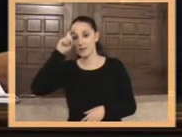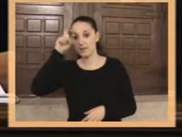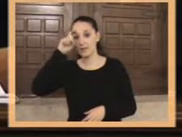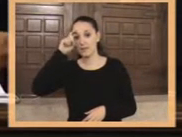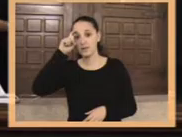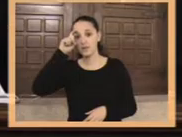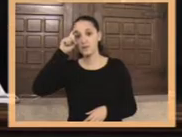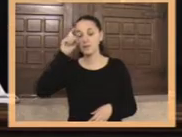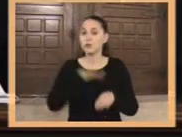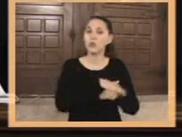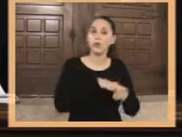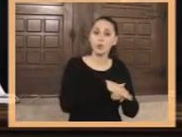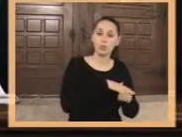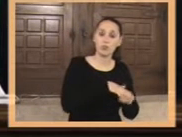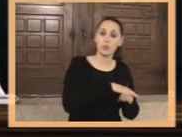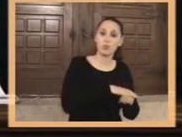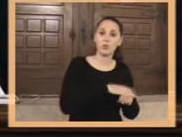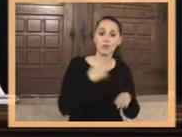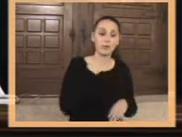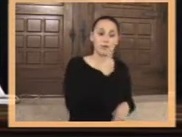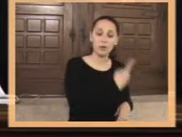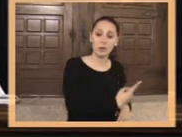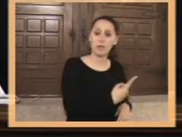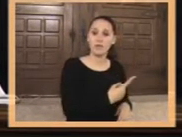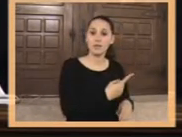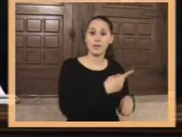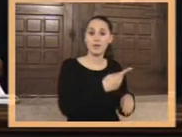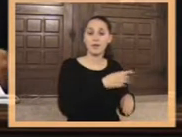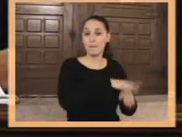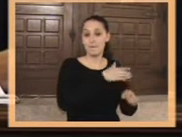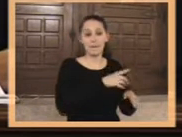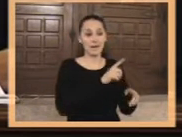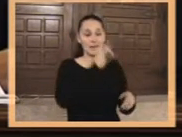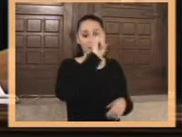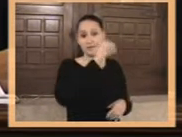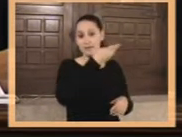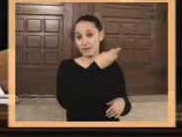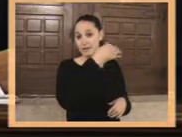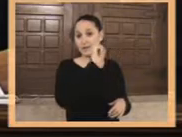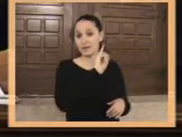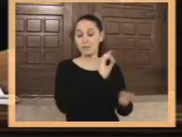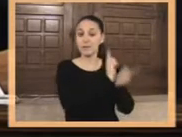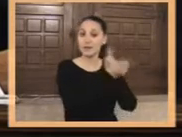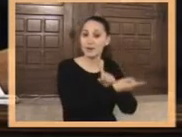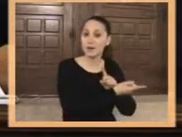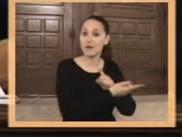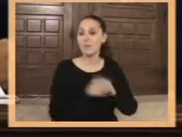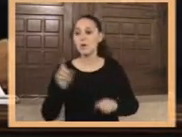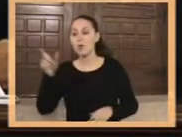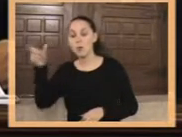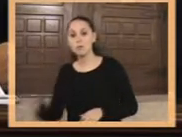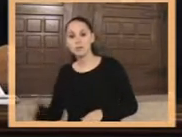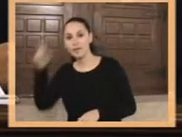y hace un cambio de la normativa para no pagar el IBI a los ayuntamientos, el propio Zapatero manifiesta que es una